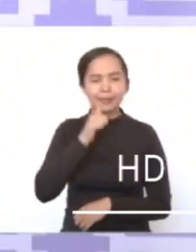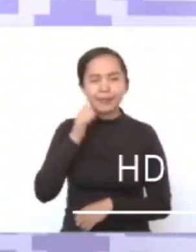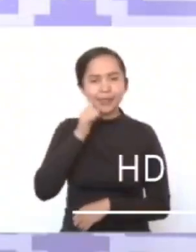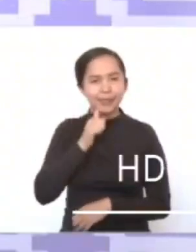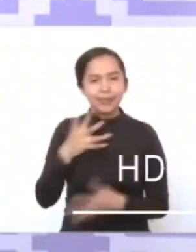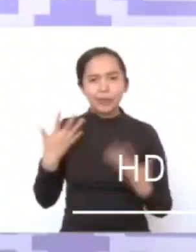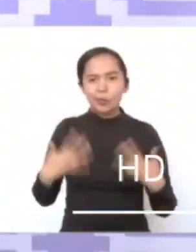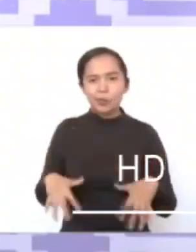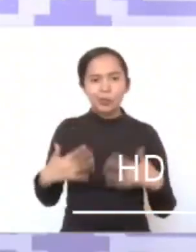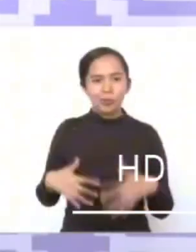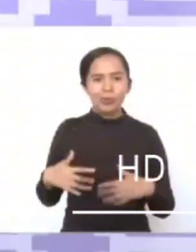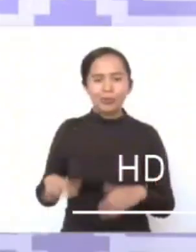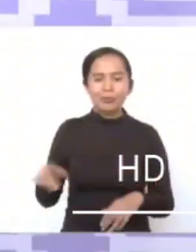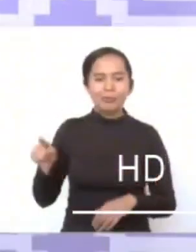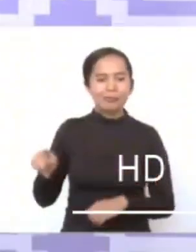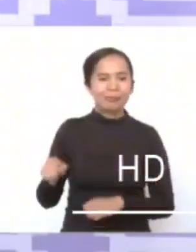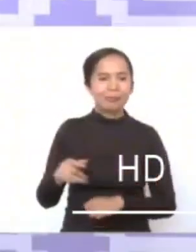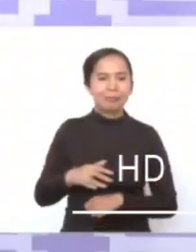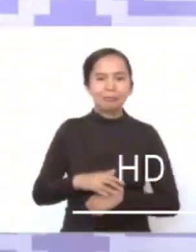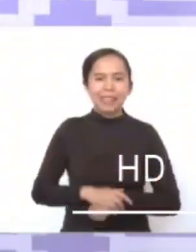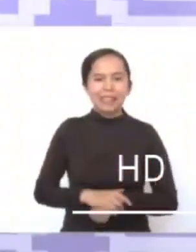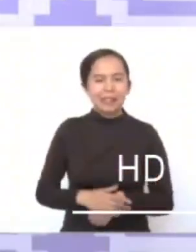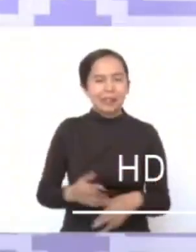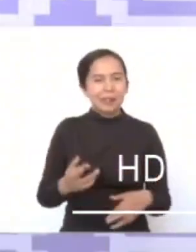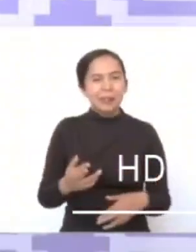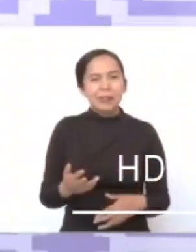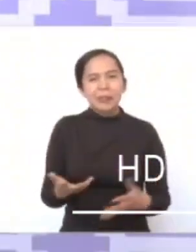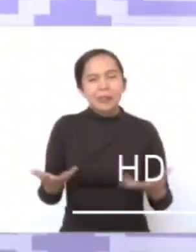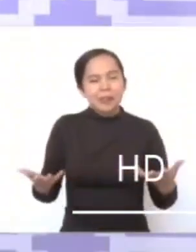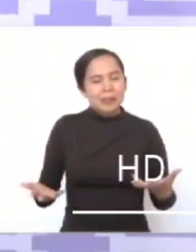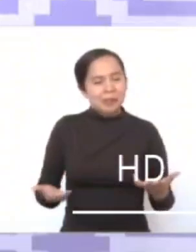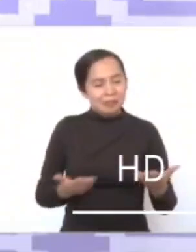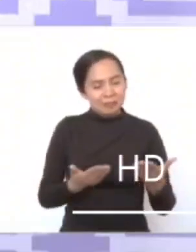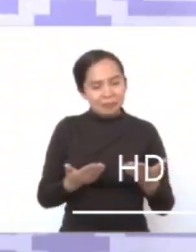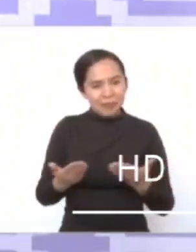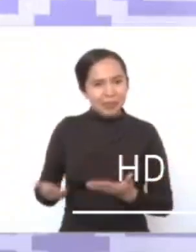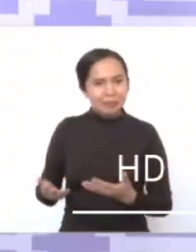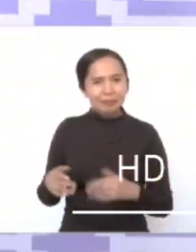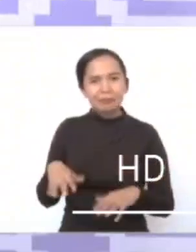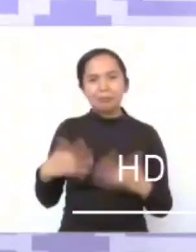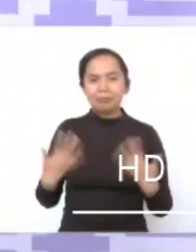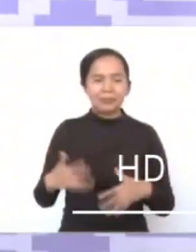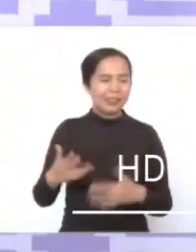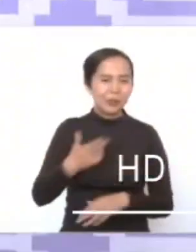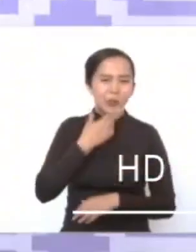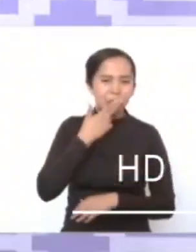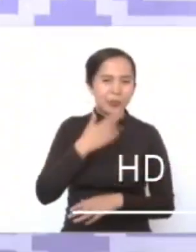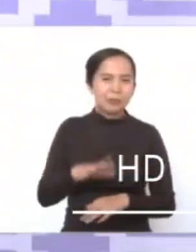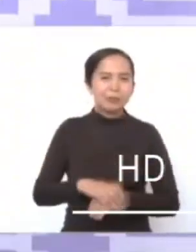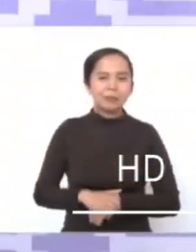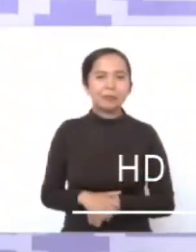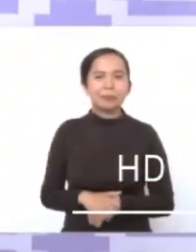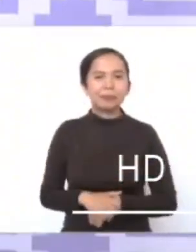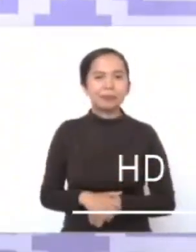con ese caluroso recibimiento de parte de todos ustedes.